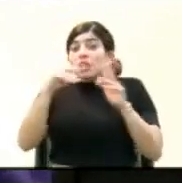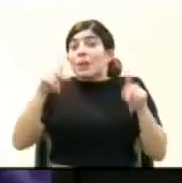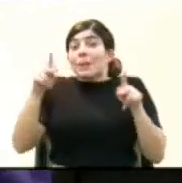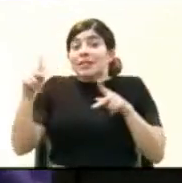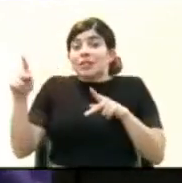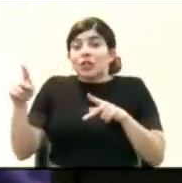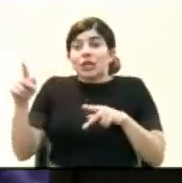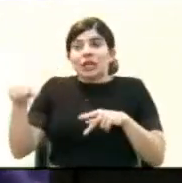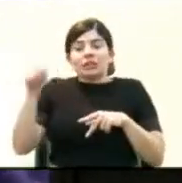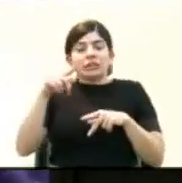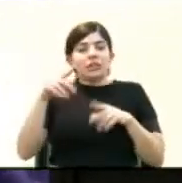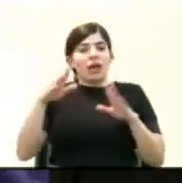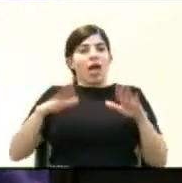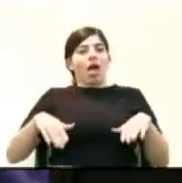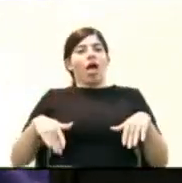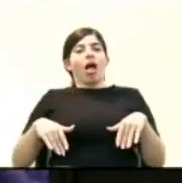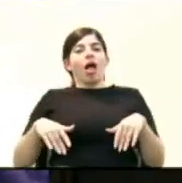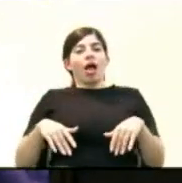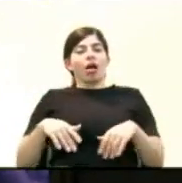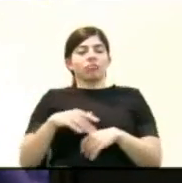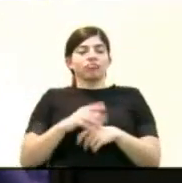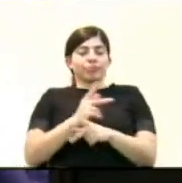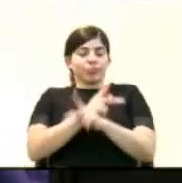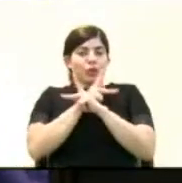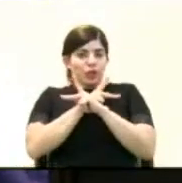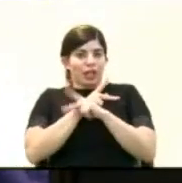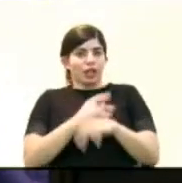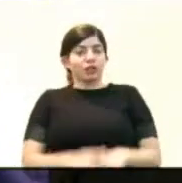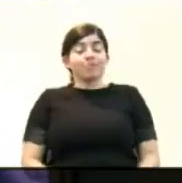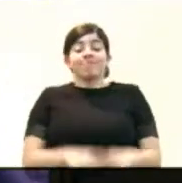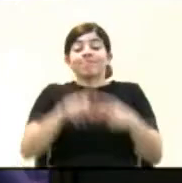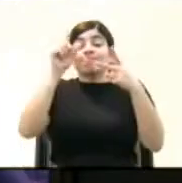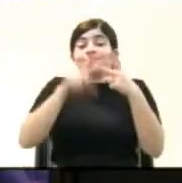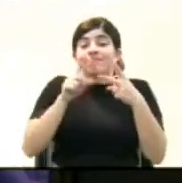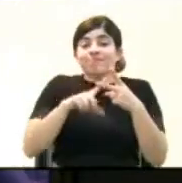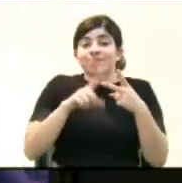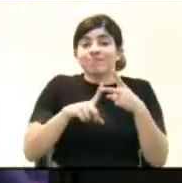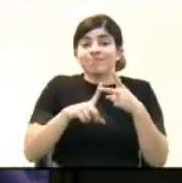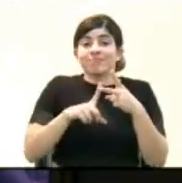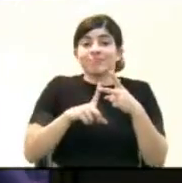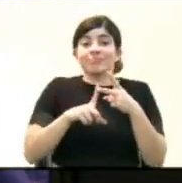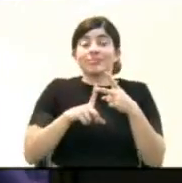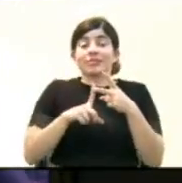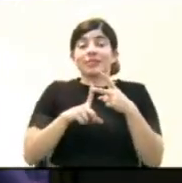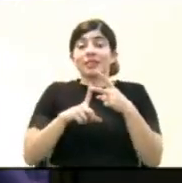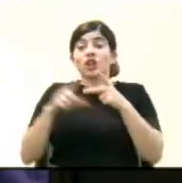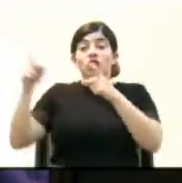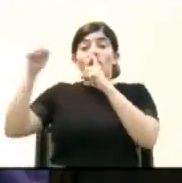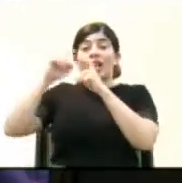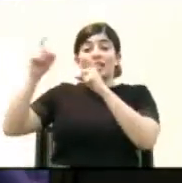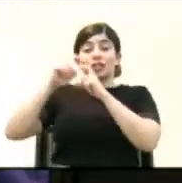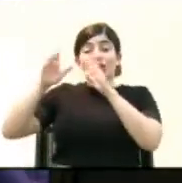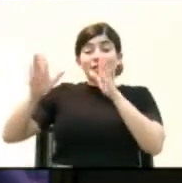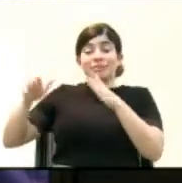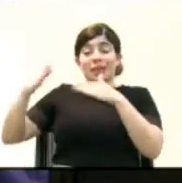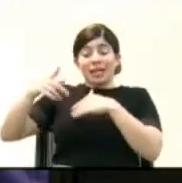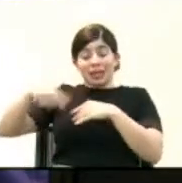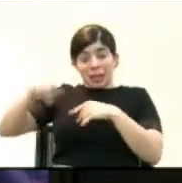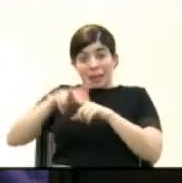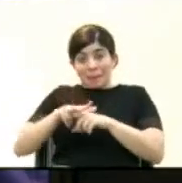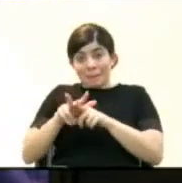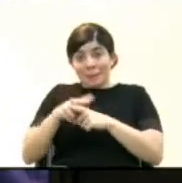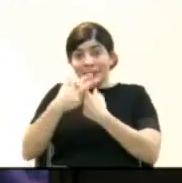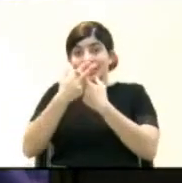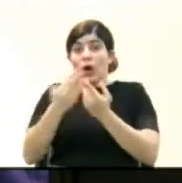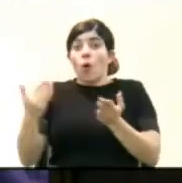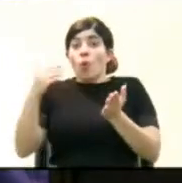están recibiendo la protección. En segundo lugar, con los lotes y las donaciones que han llegado, ¿se van a empezar a poner otra